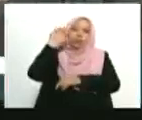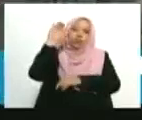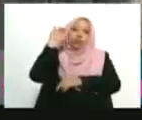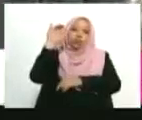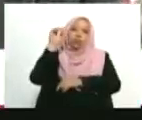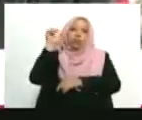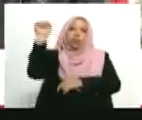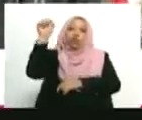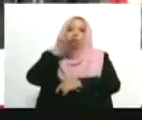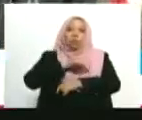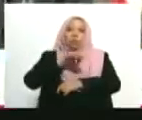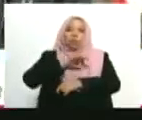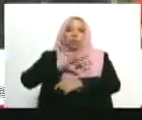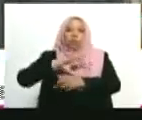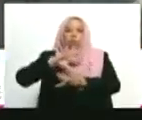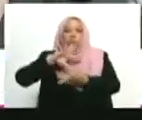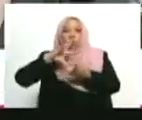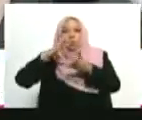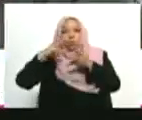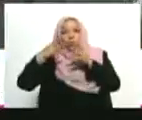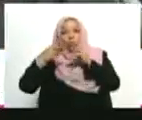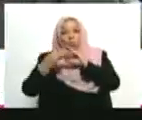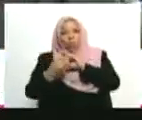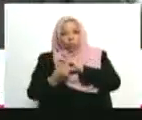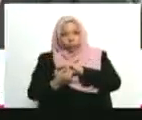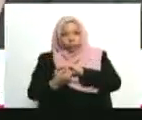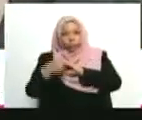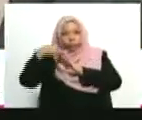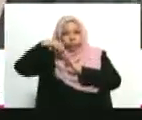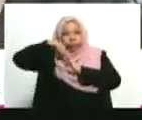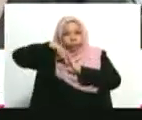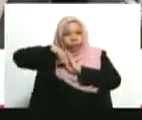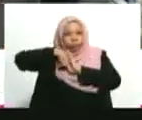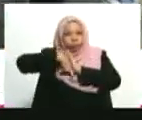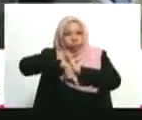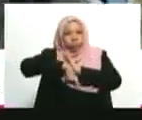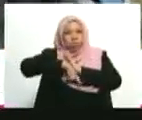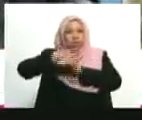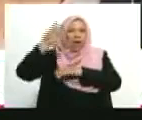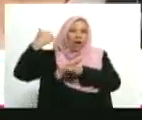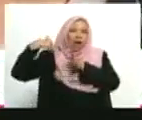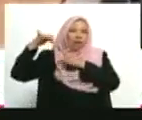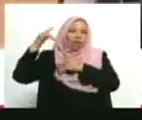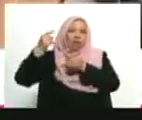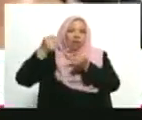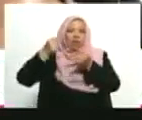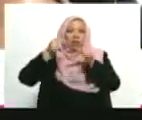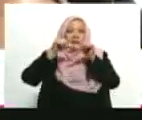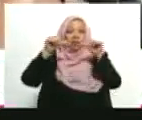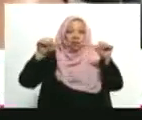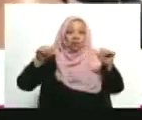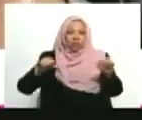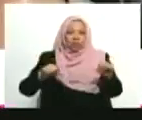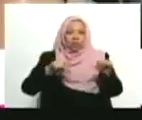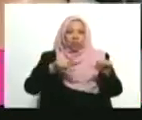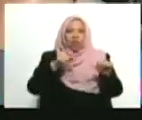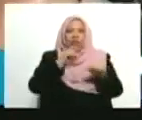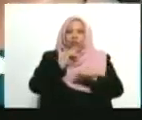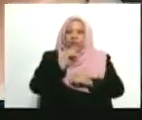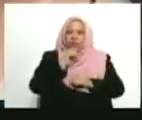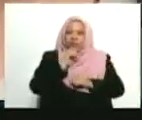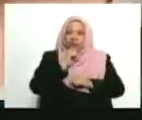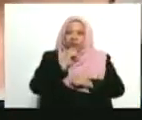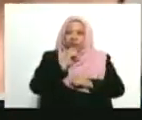las transformaciones estructurales y profundas de la sociedad capitalista en el marco de la democracia,